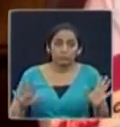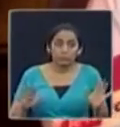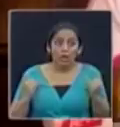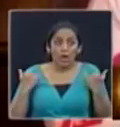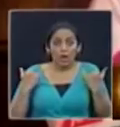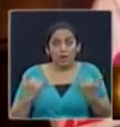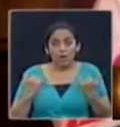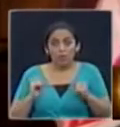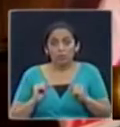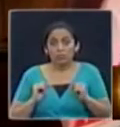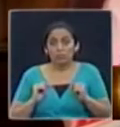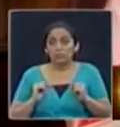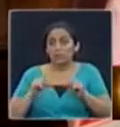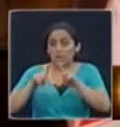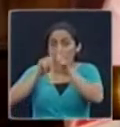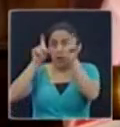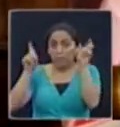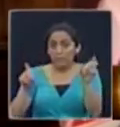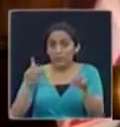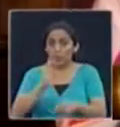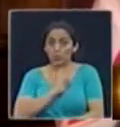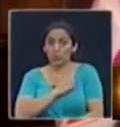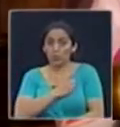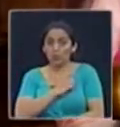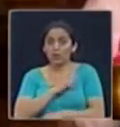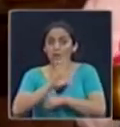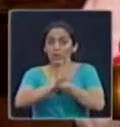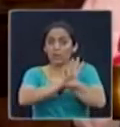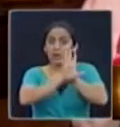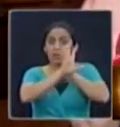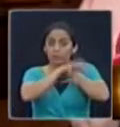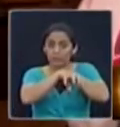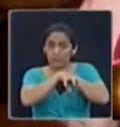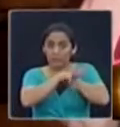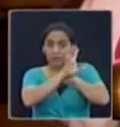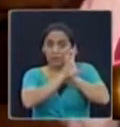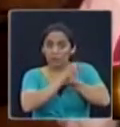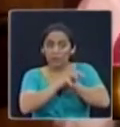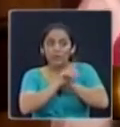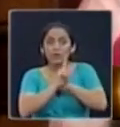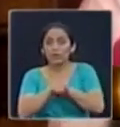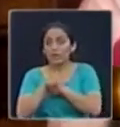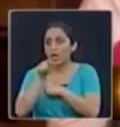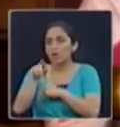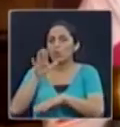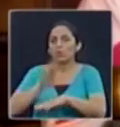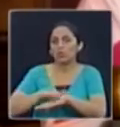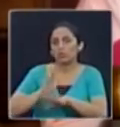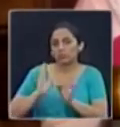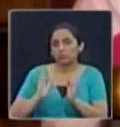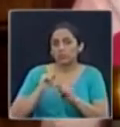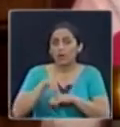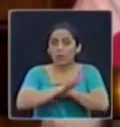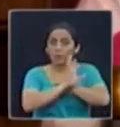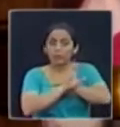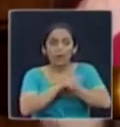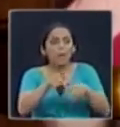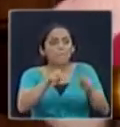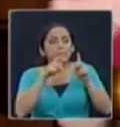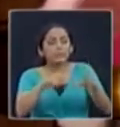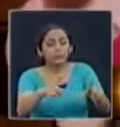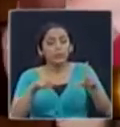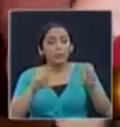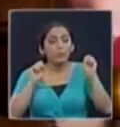responder la compañía dueña de la volqueta. La volqueta no tiene permiso para circular en Guayaquil. Tiene